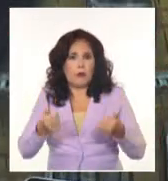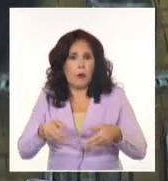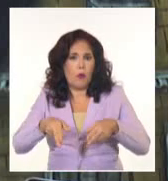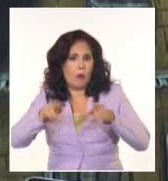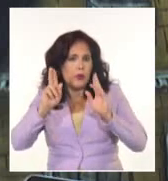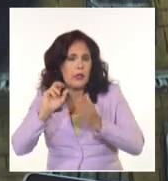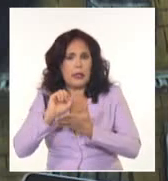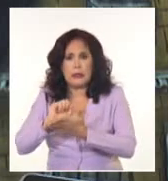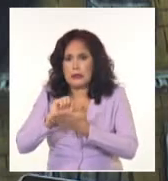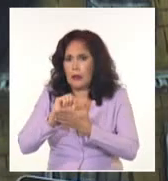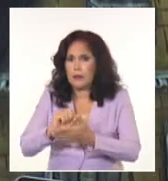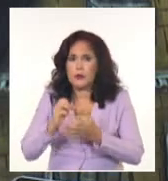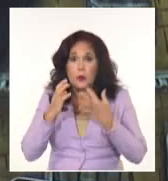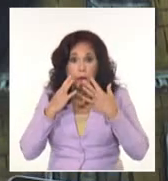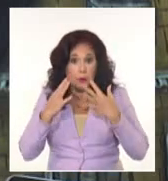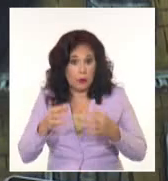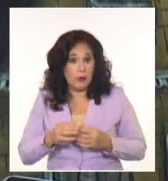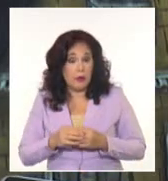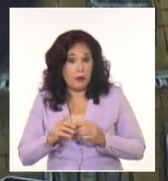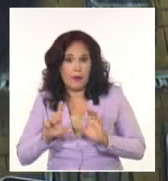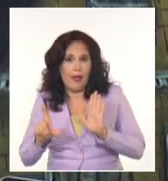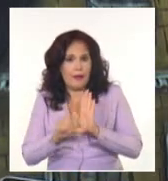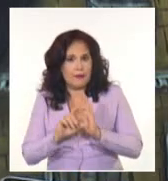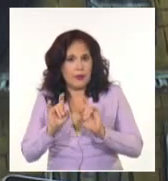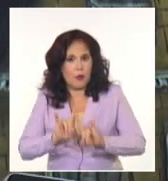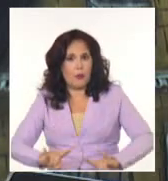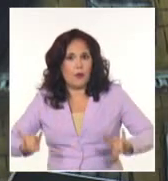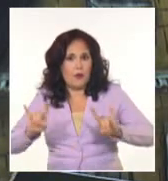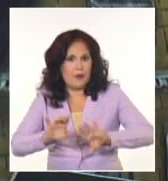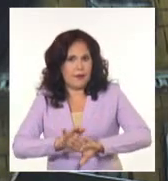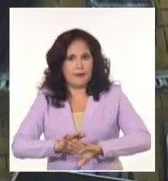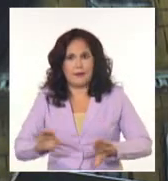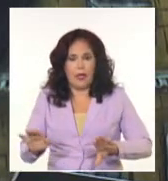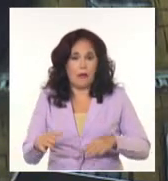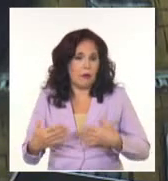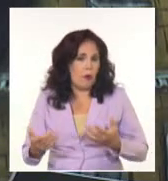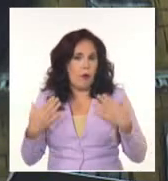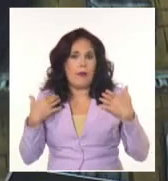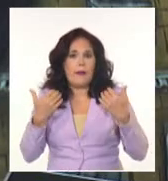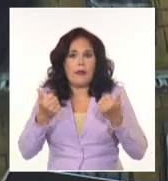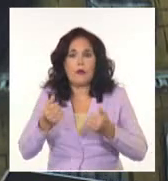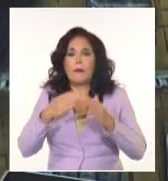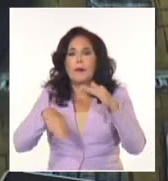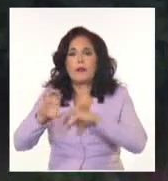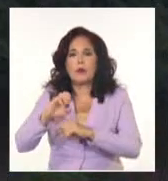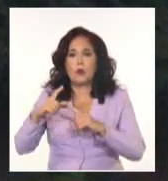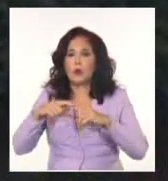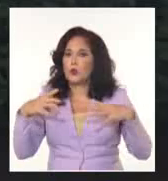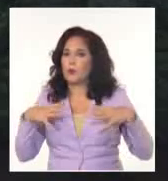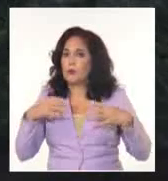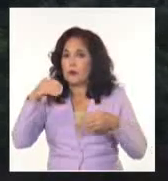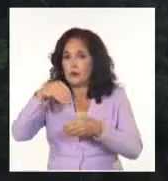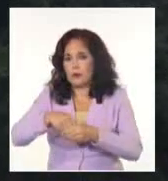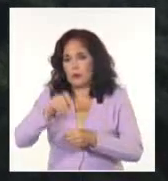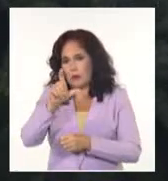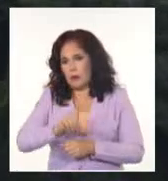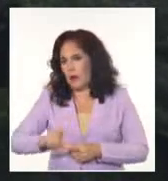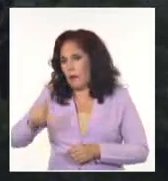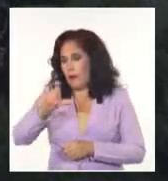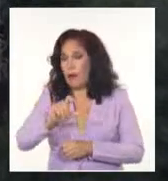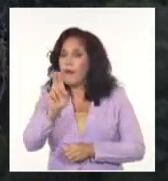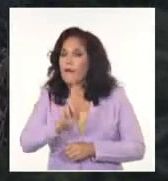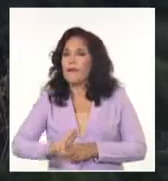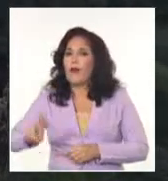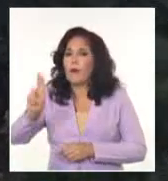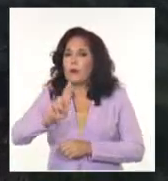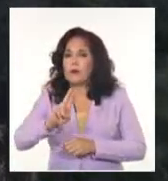servicios extrahoteleros y en el funcionamiento de la dirección del Mentur en Camagüey. Perteneciente a la Facultad de